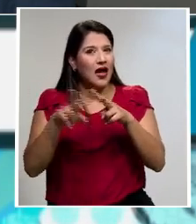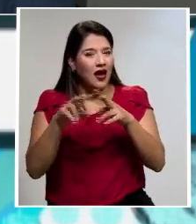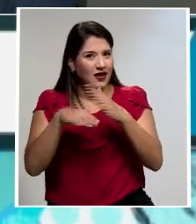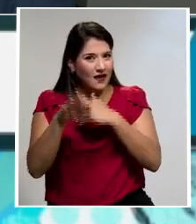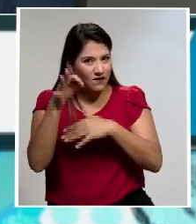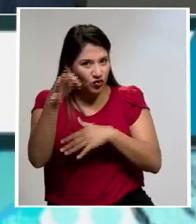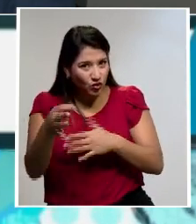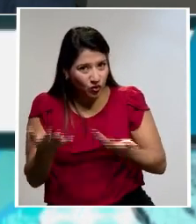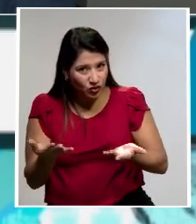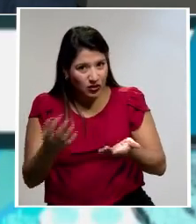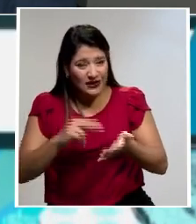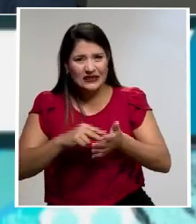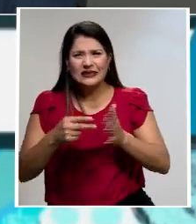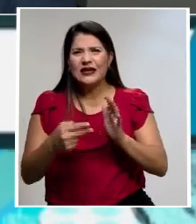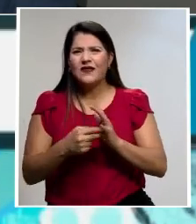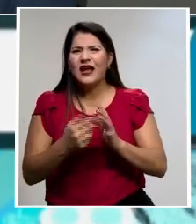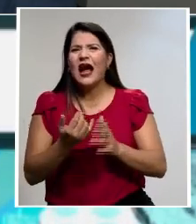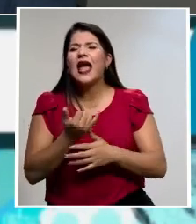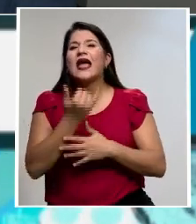un error estratégico de la defensa?